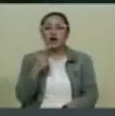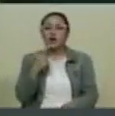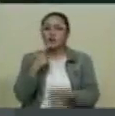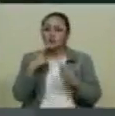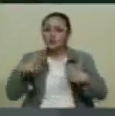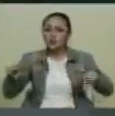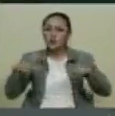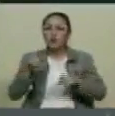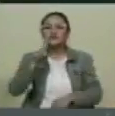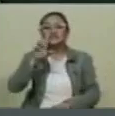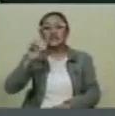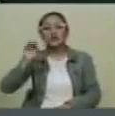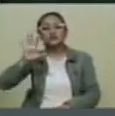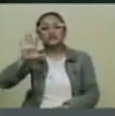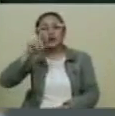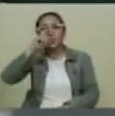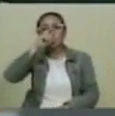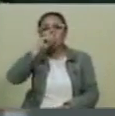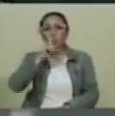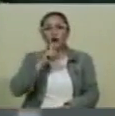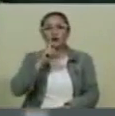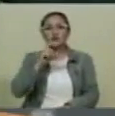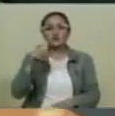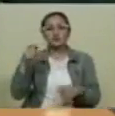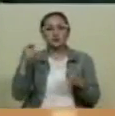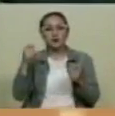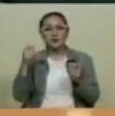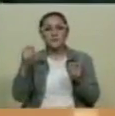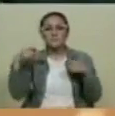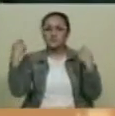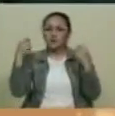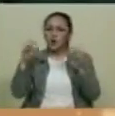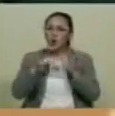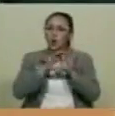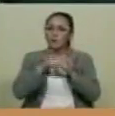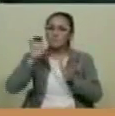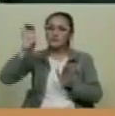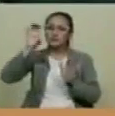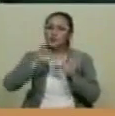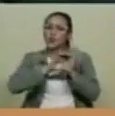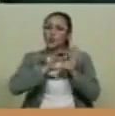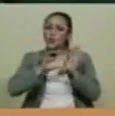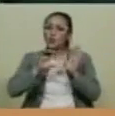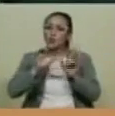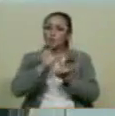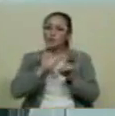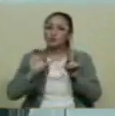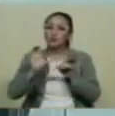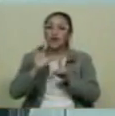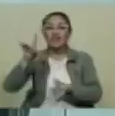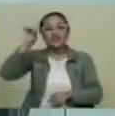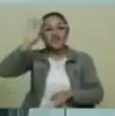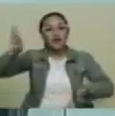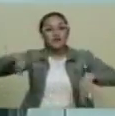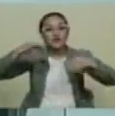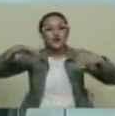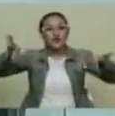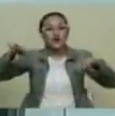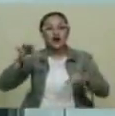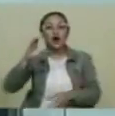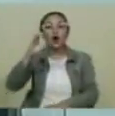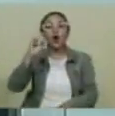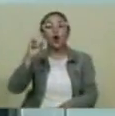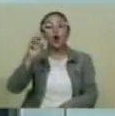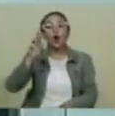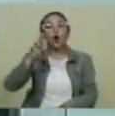5 años de la declaratoria como Patrimonio Cultural y Material de la Humanidad de los Diablos Danzantes del Corpus